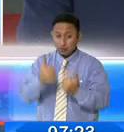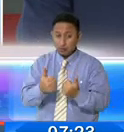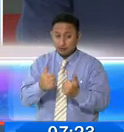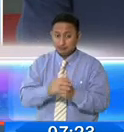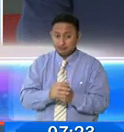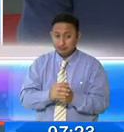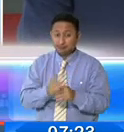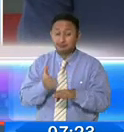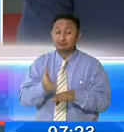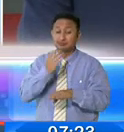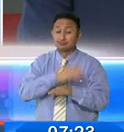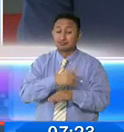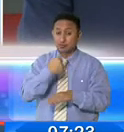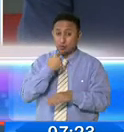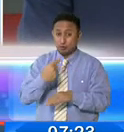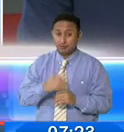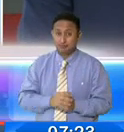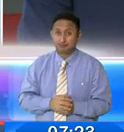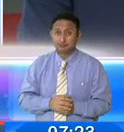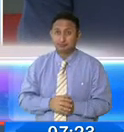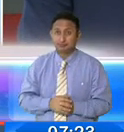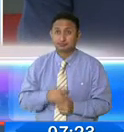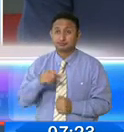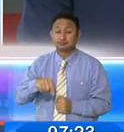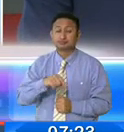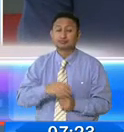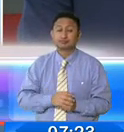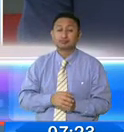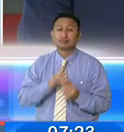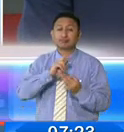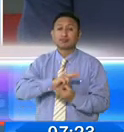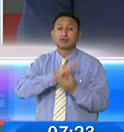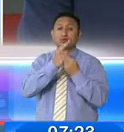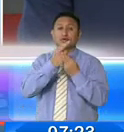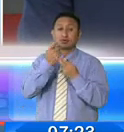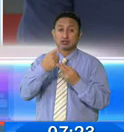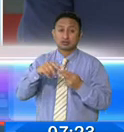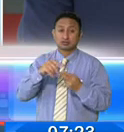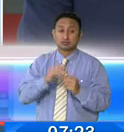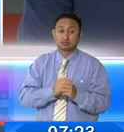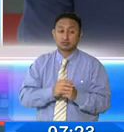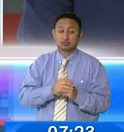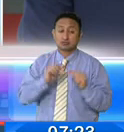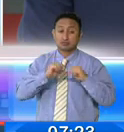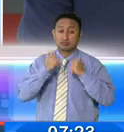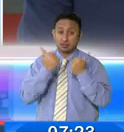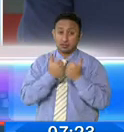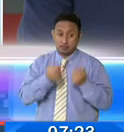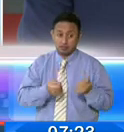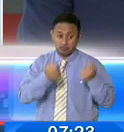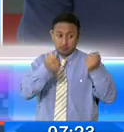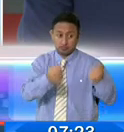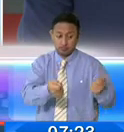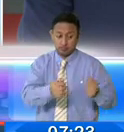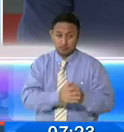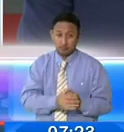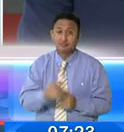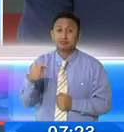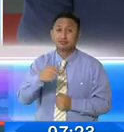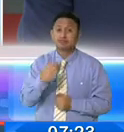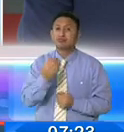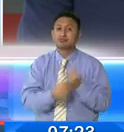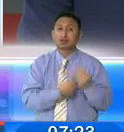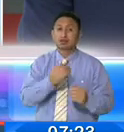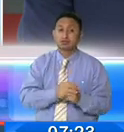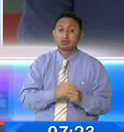la semana anterior. Se va a presentar un paquete de reformas a la Asamblea que lo que va a hacer es facilitar e incentivar la